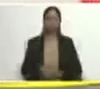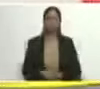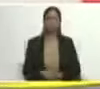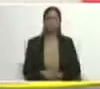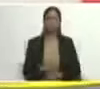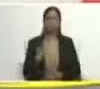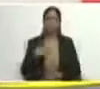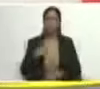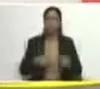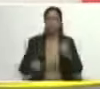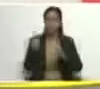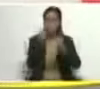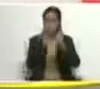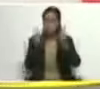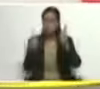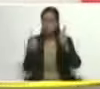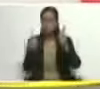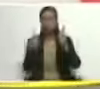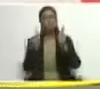acompañando esa iniciativa